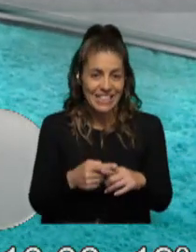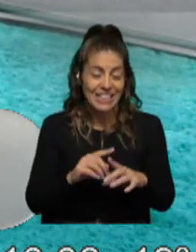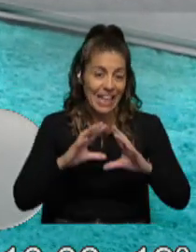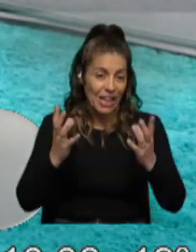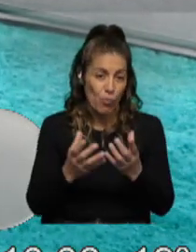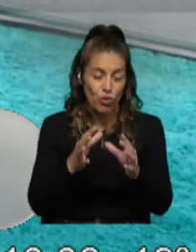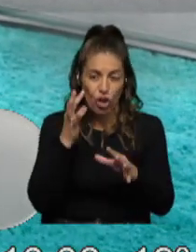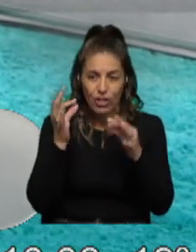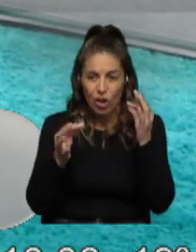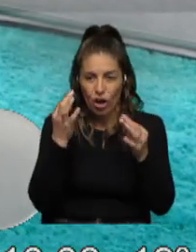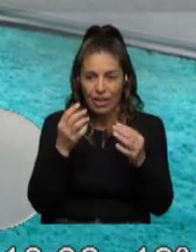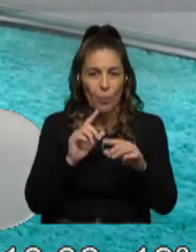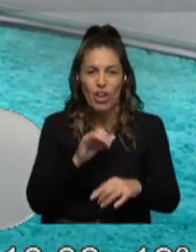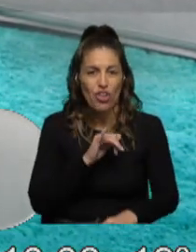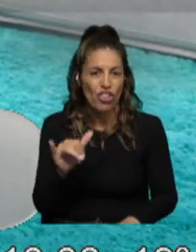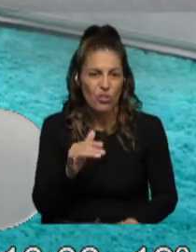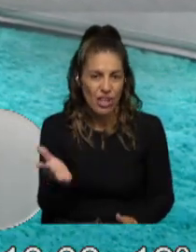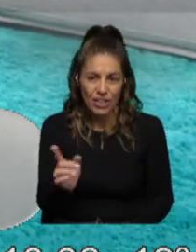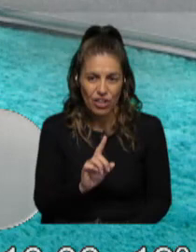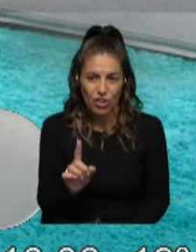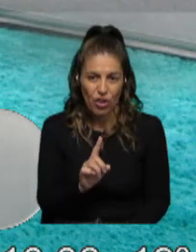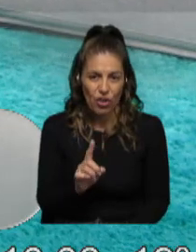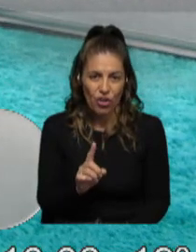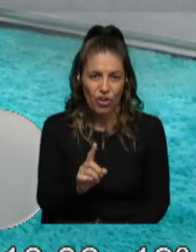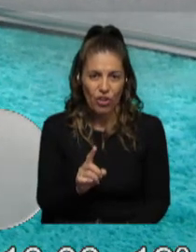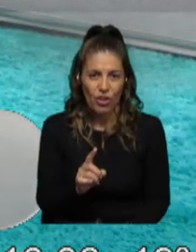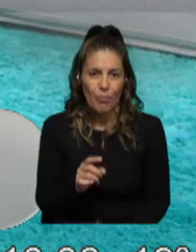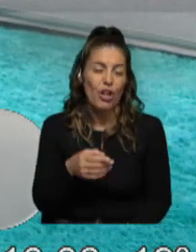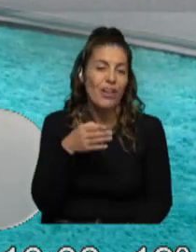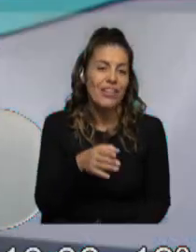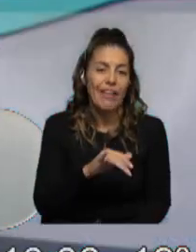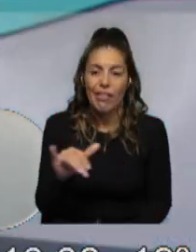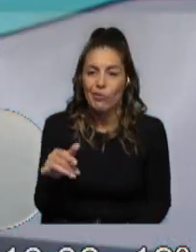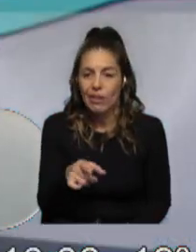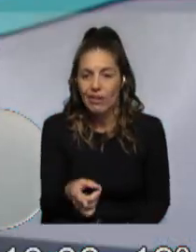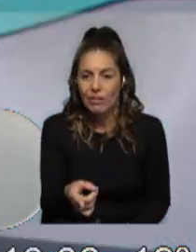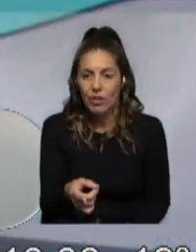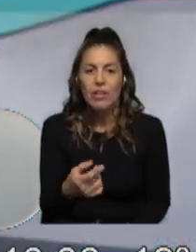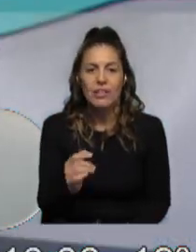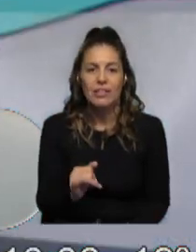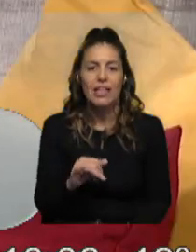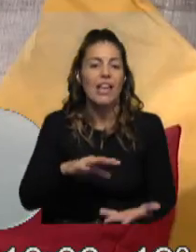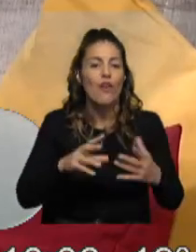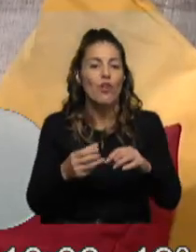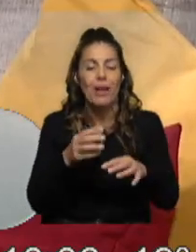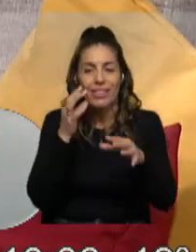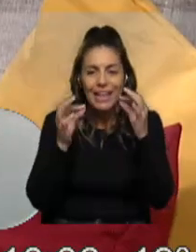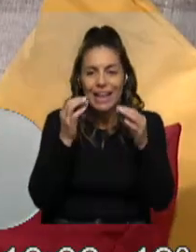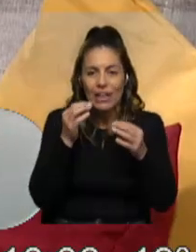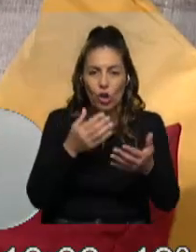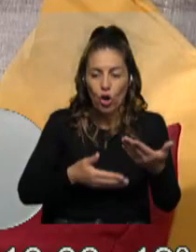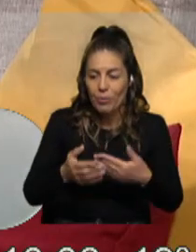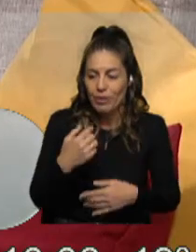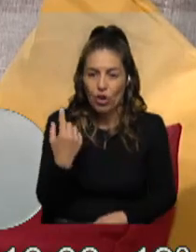mundo de los gatos, si bien, pero no es tan denunciable. O sea, bueno, el gato. Sí, porque no vas a ir a denunciar. Claro, y además la forma que tiene el gato de convivir para